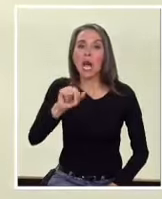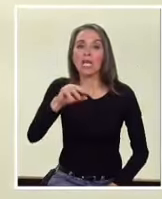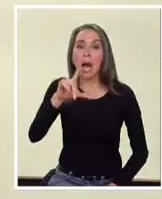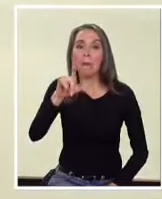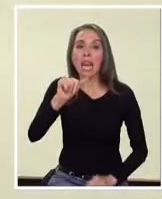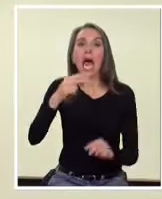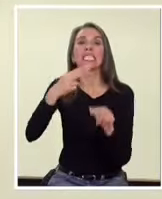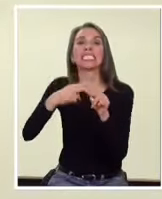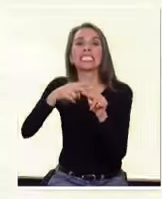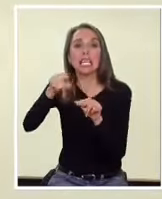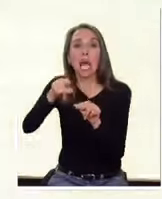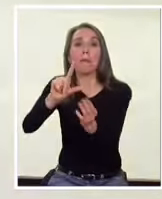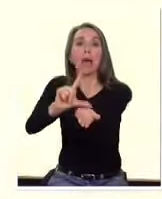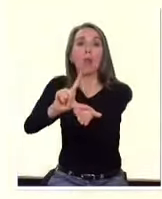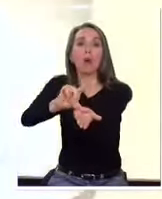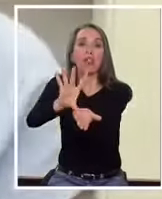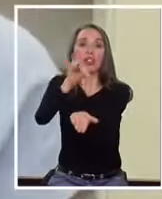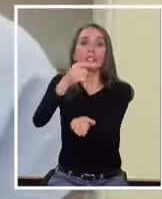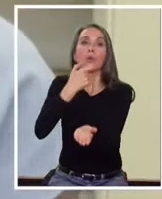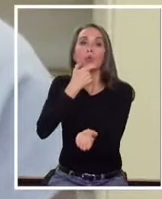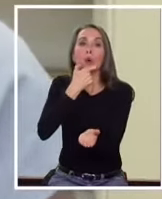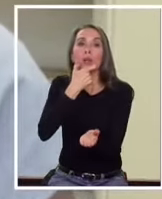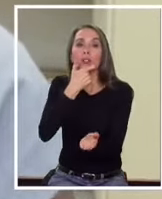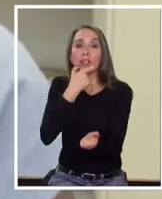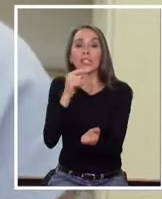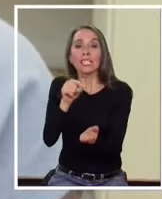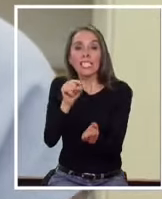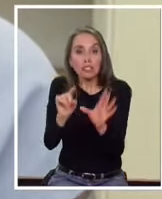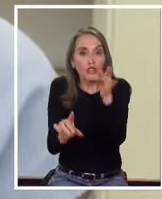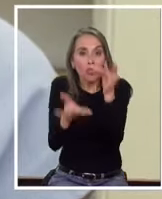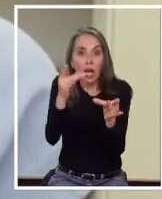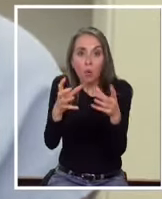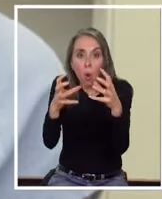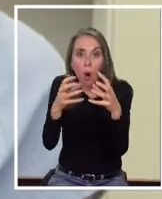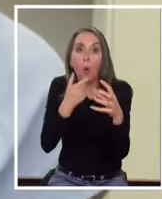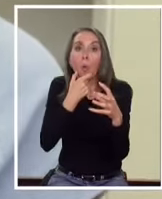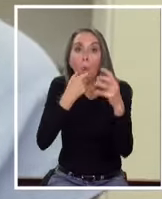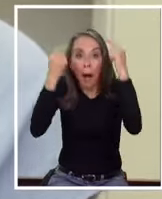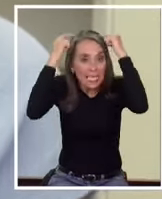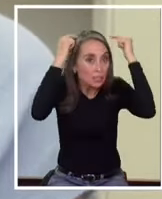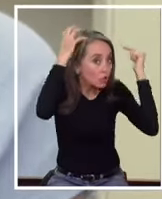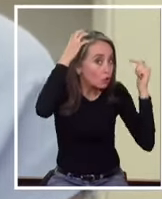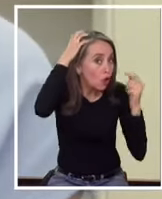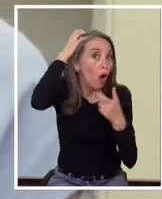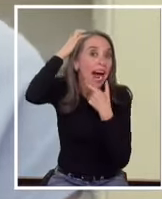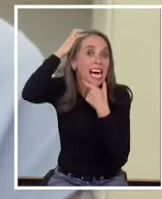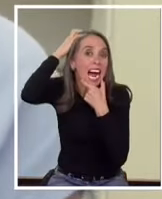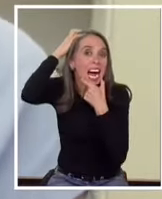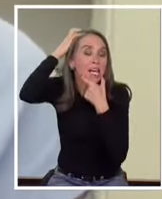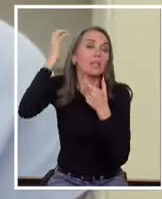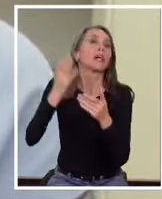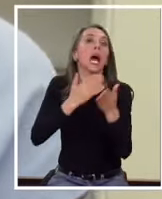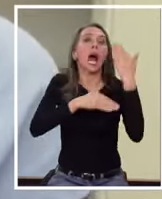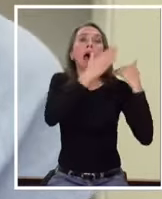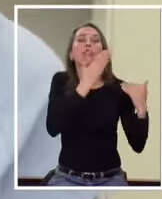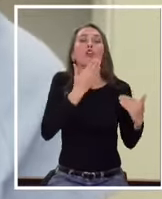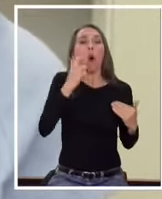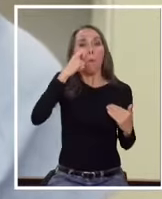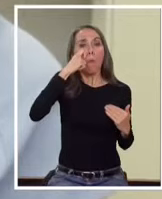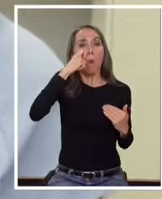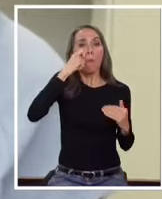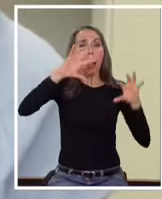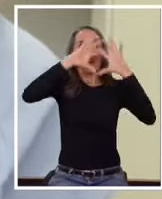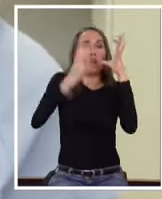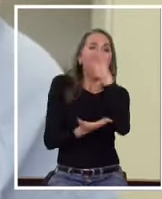al lugar donde fue hallado. Estos descubrimientos pueden explicar preguntas sobre la historia de la evolución humana y